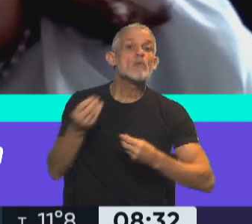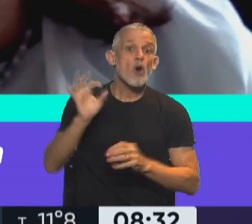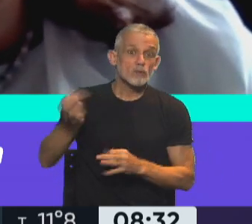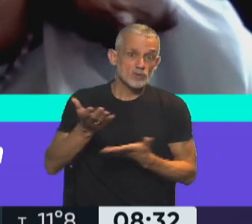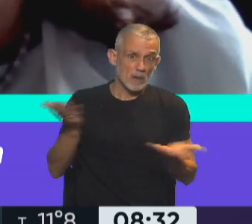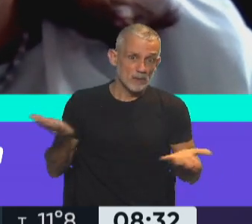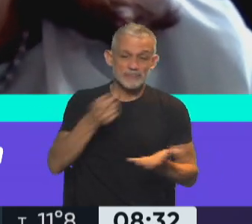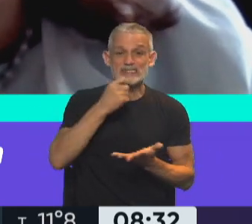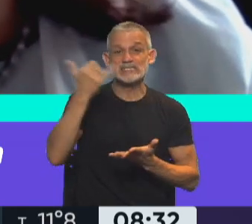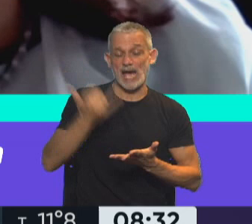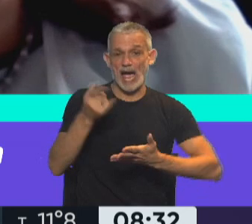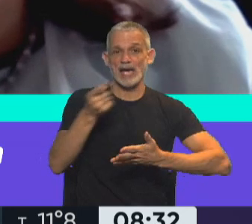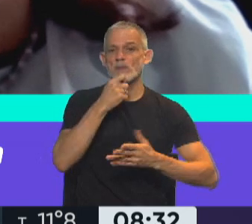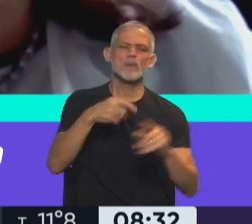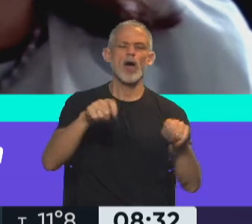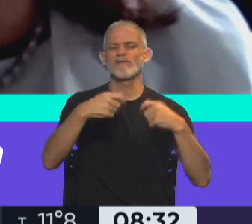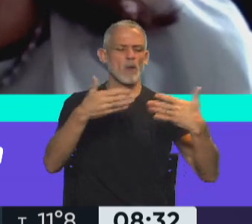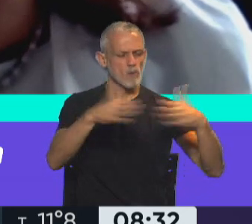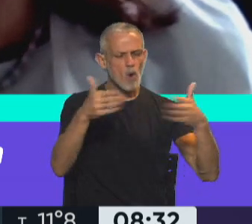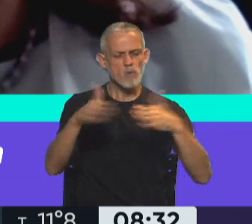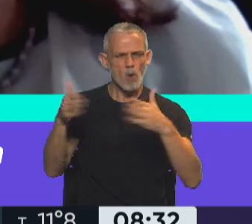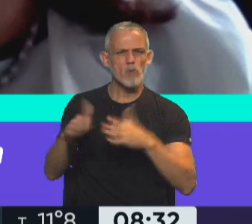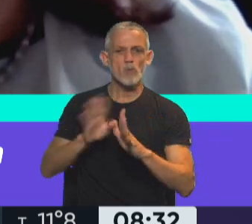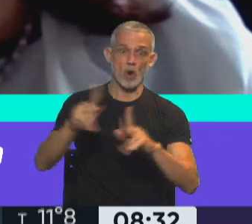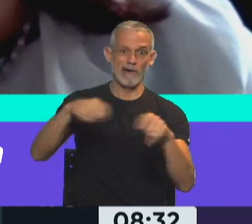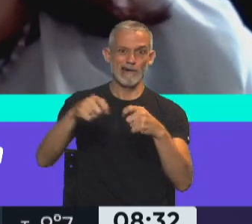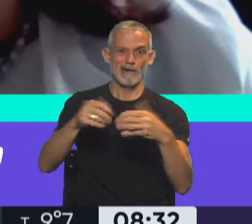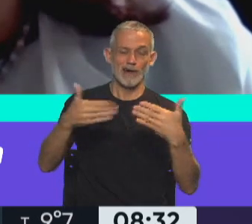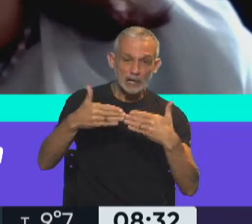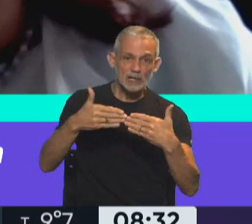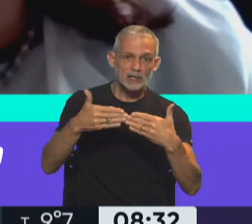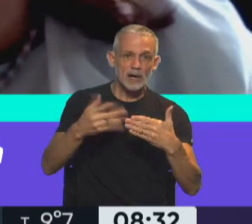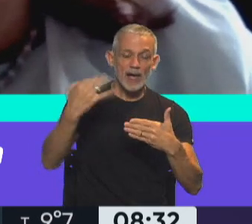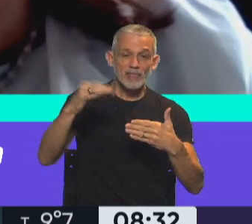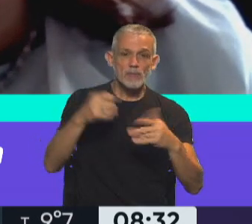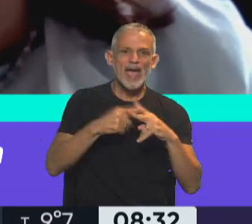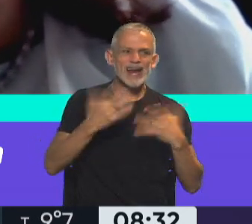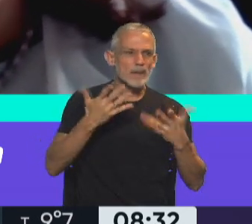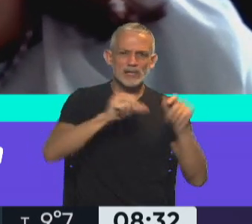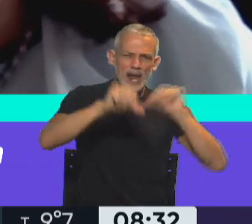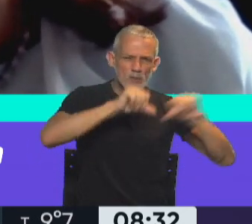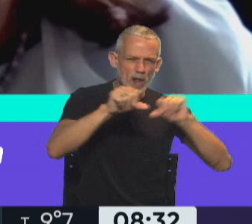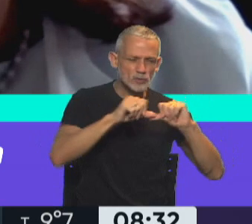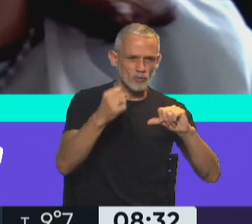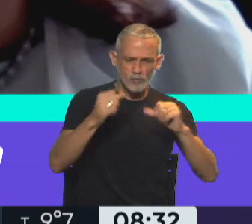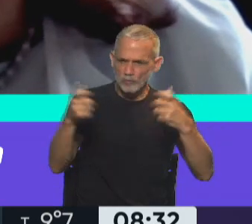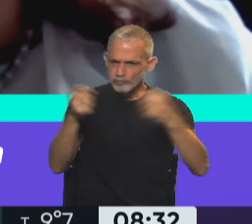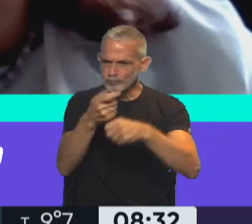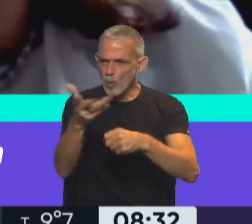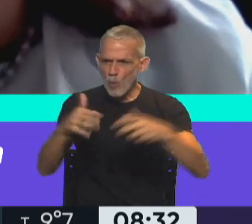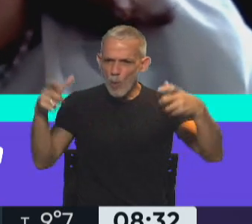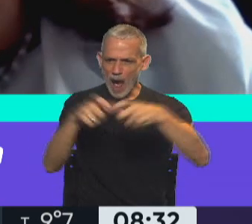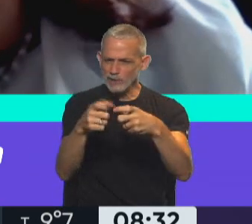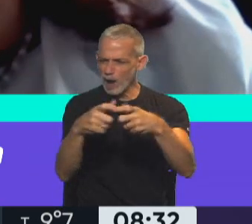Para poder decir flexibilizo, voy hacia atrás, yo tengo que tener una herramienta de laboratorio fuerte que me